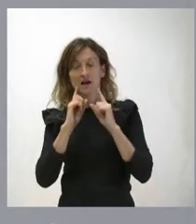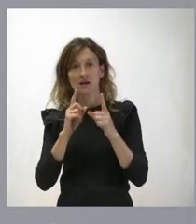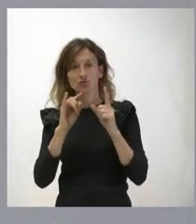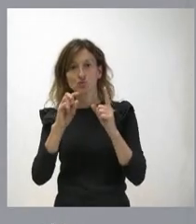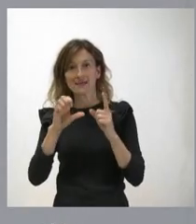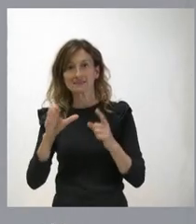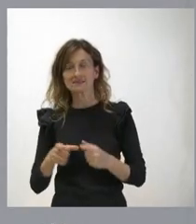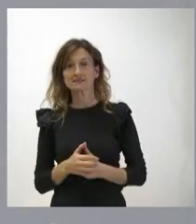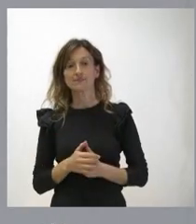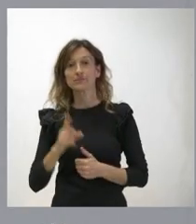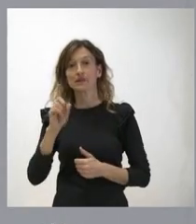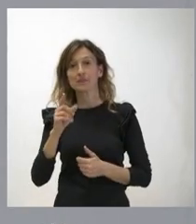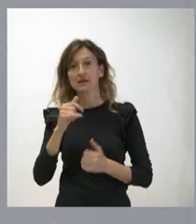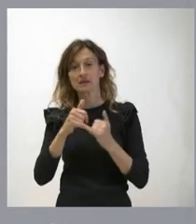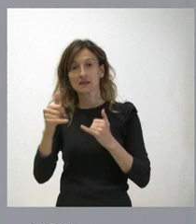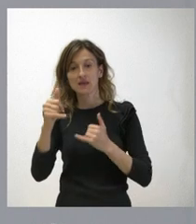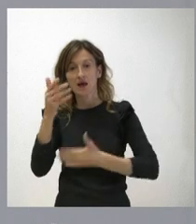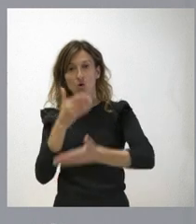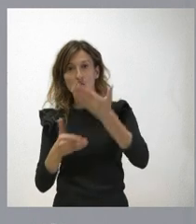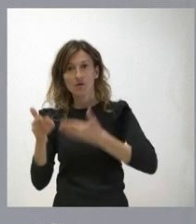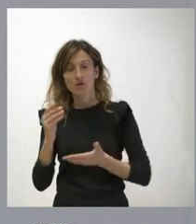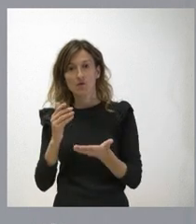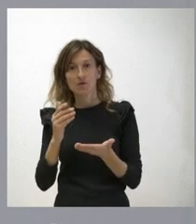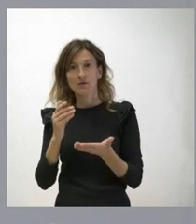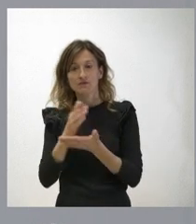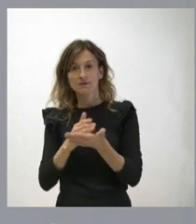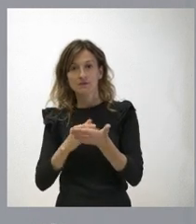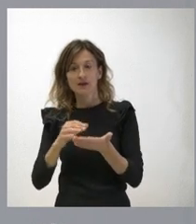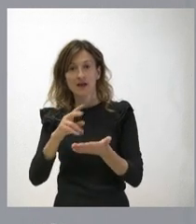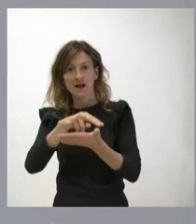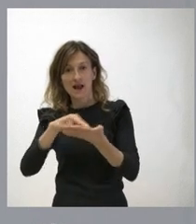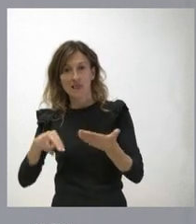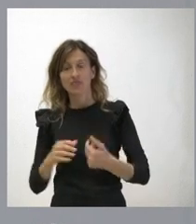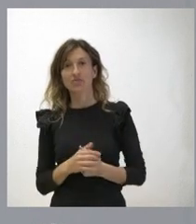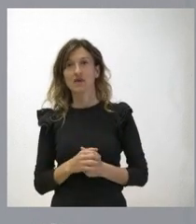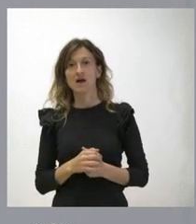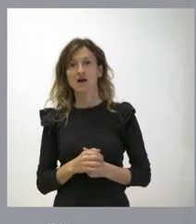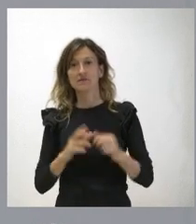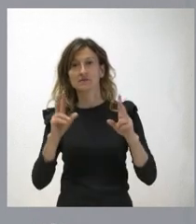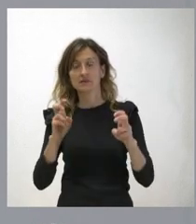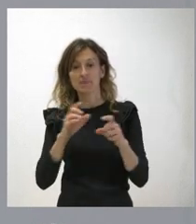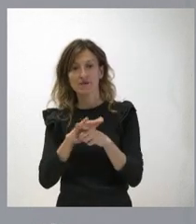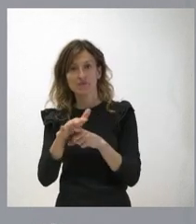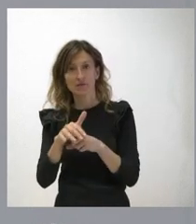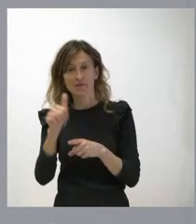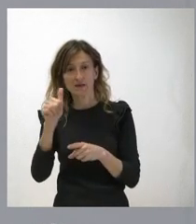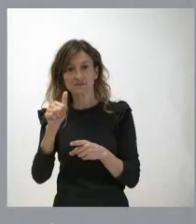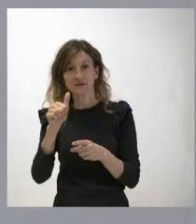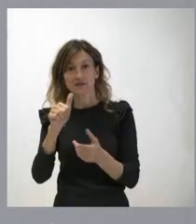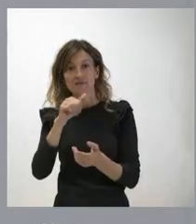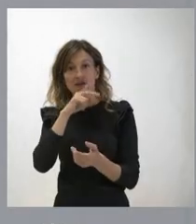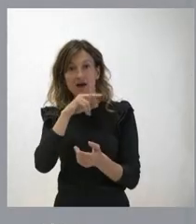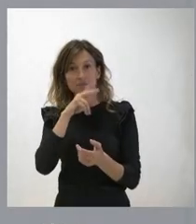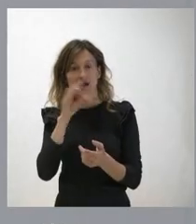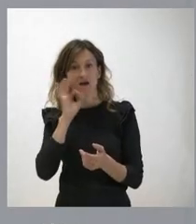también tenemos vías de colaboración con la comunidad de Galicia en las áreas de mayor influencia de habla gallega